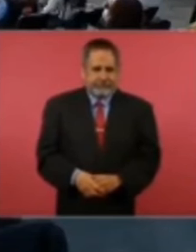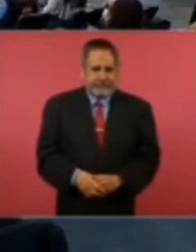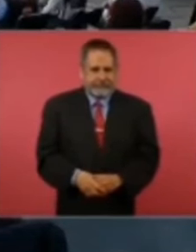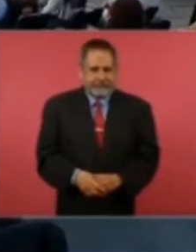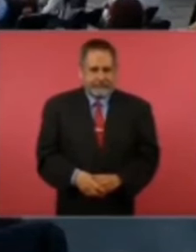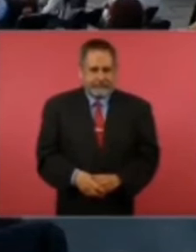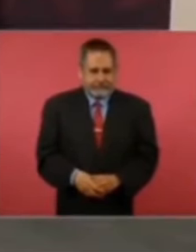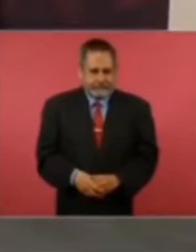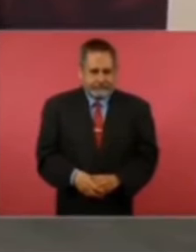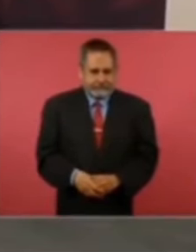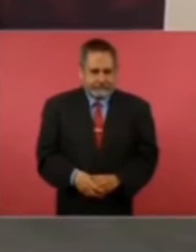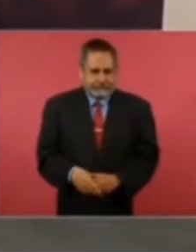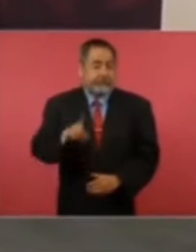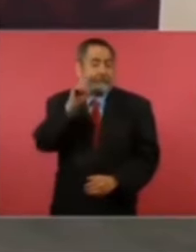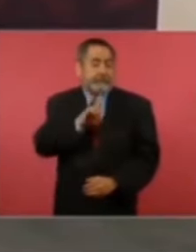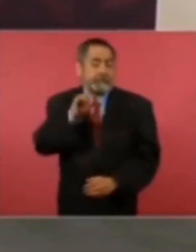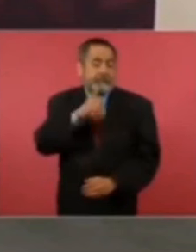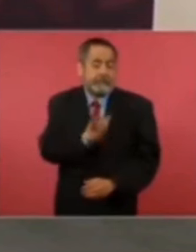des la